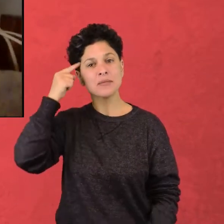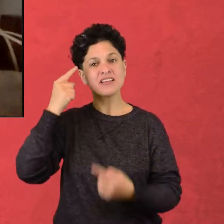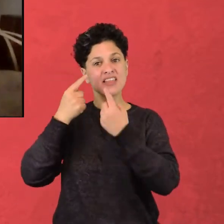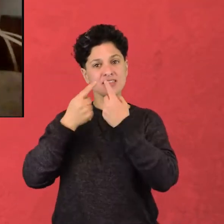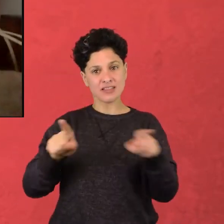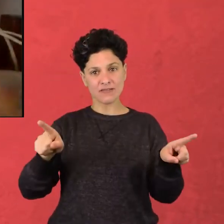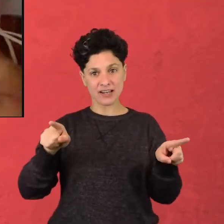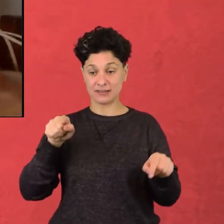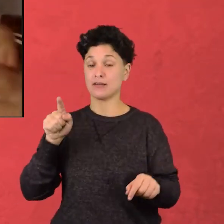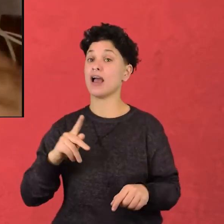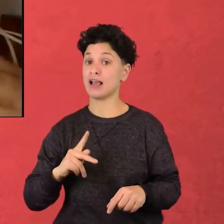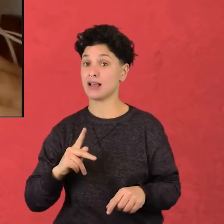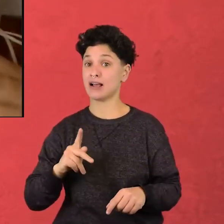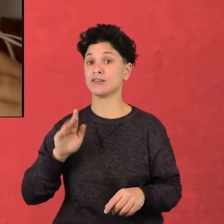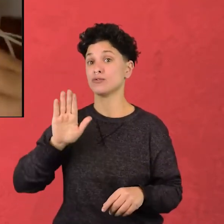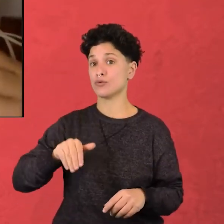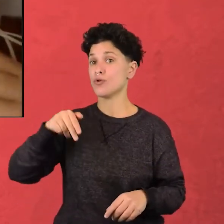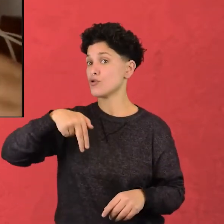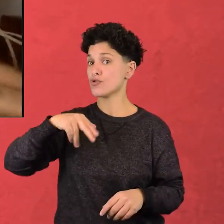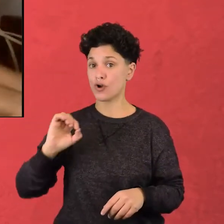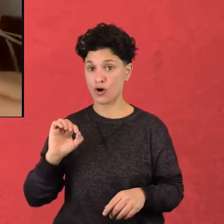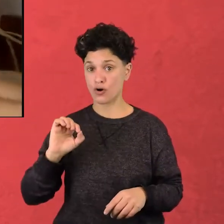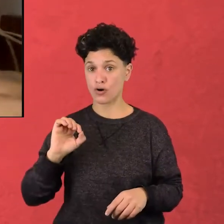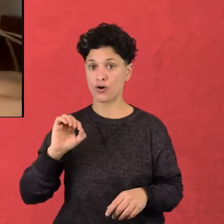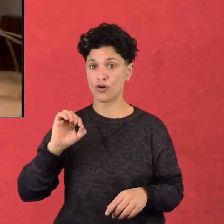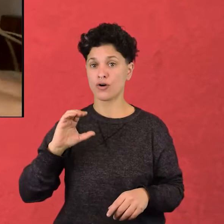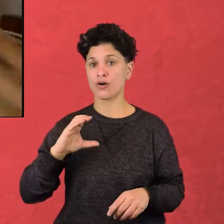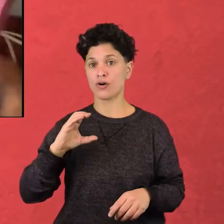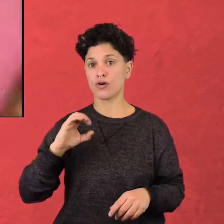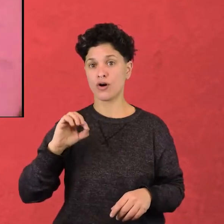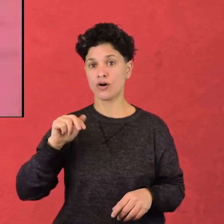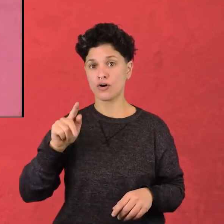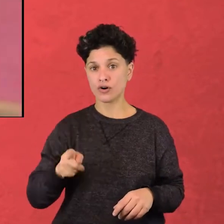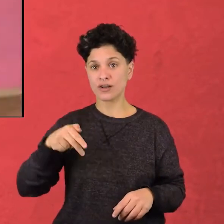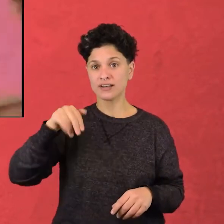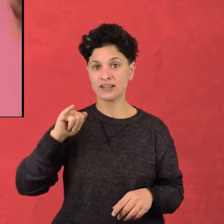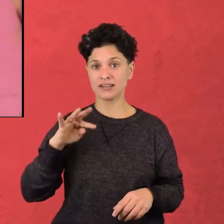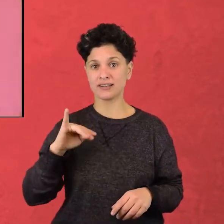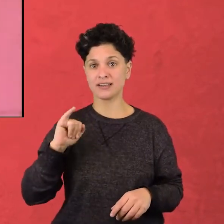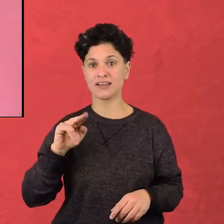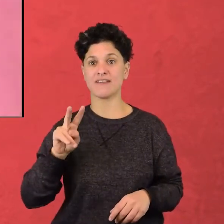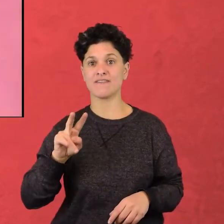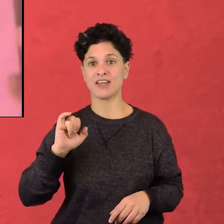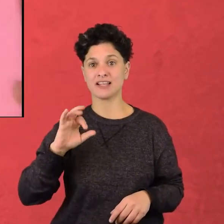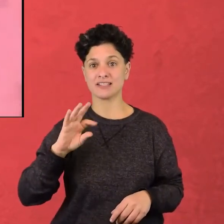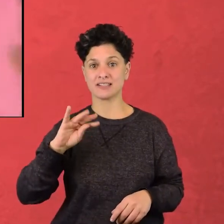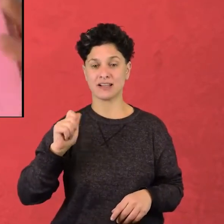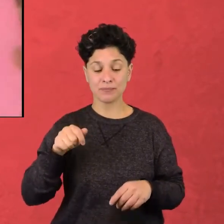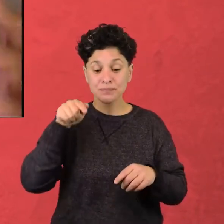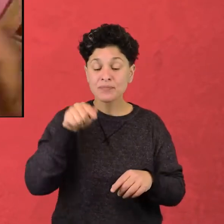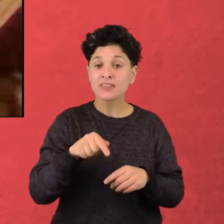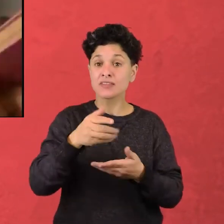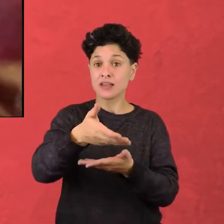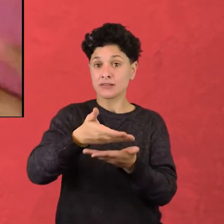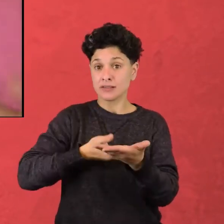esta ocasión quiero presentarles este libro que se llama Antropología Práctica. En este pequeño librito rosa